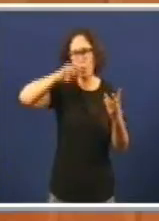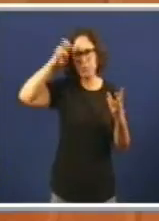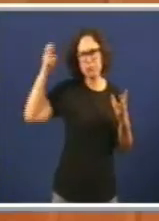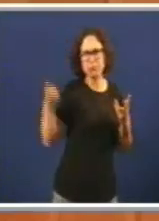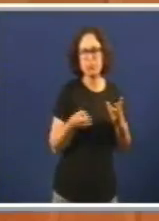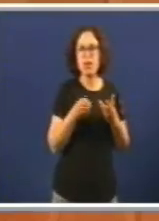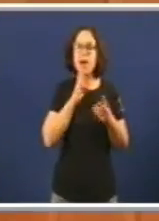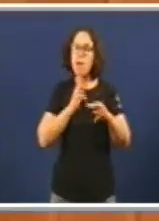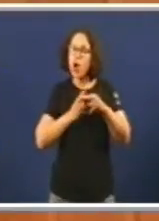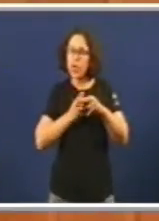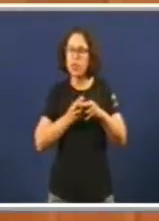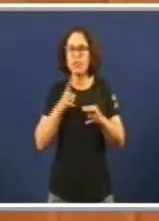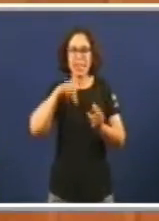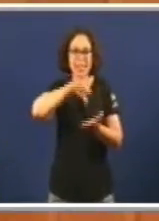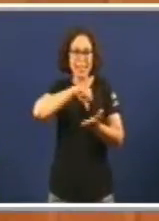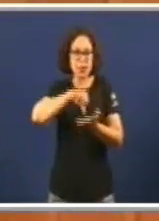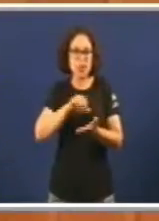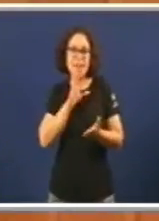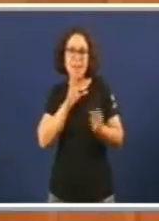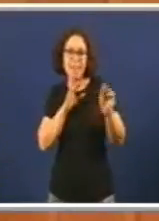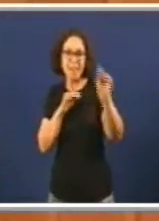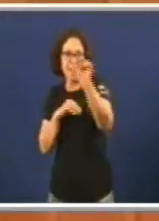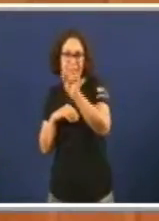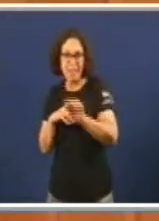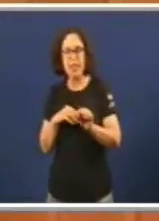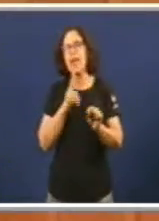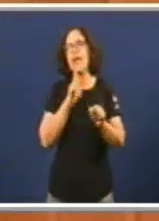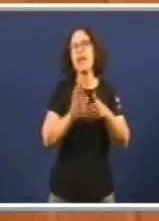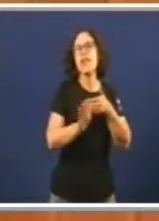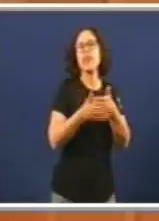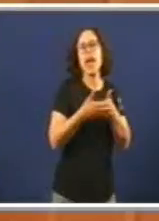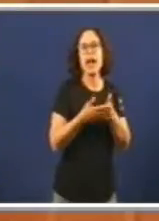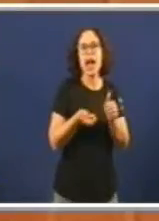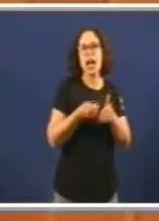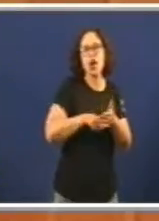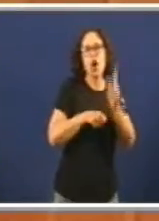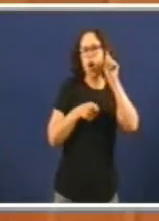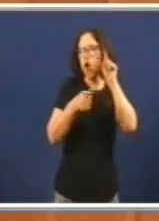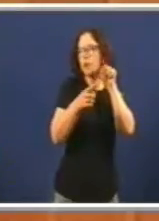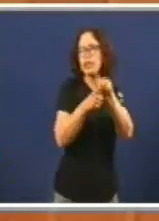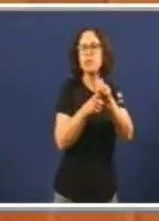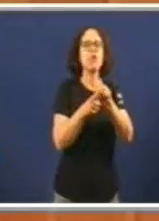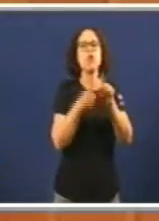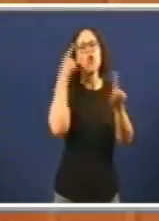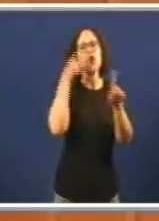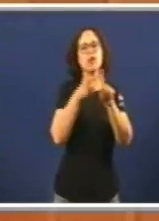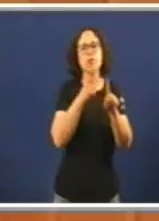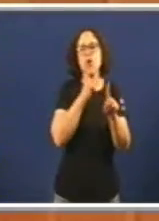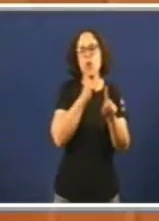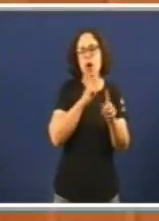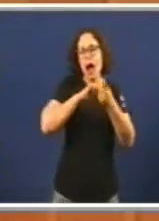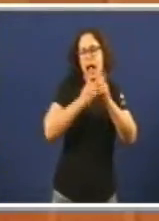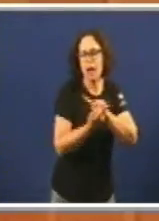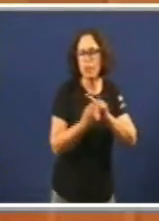do Porriño, que mentres a elas se lles pecha o centro, disque para reformular, optimizar, fusionar, dille evolucionar como